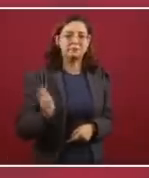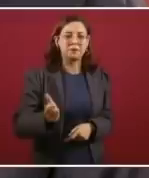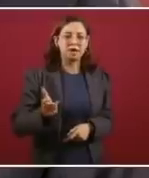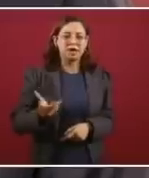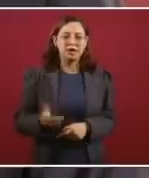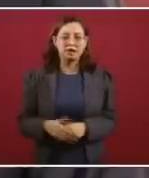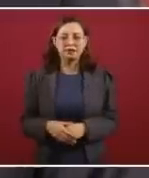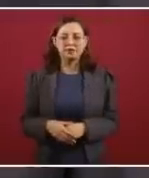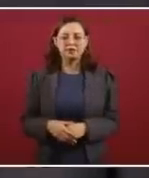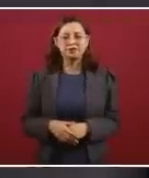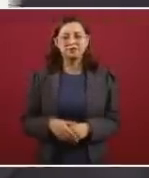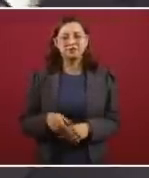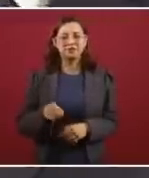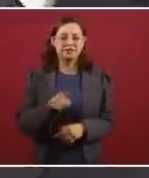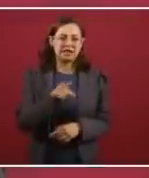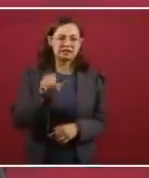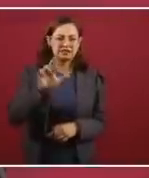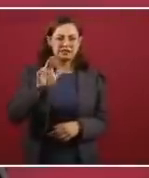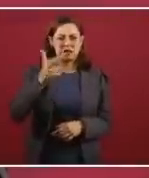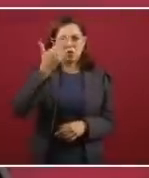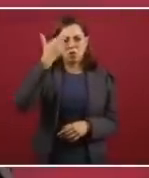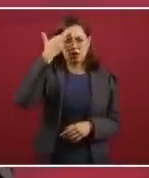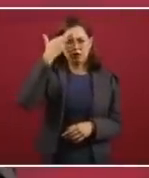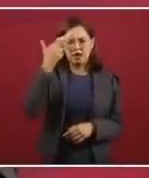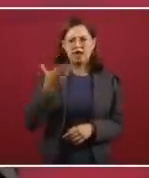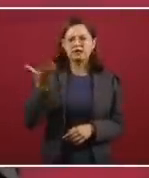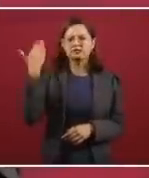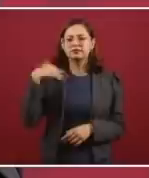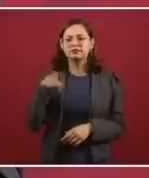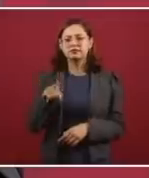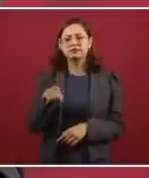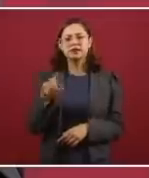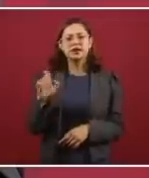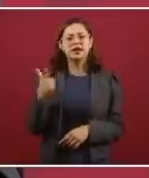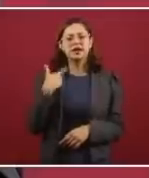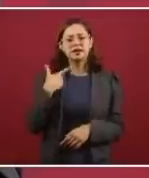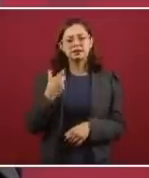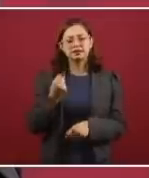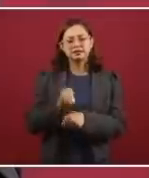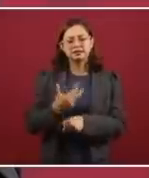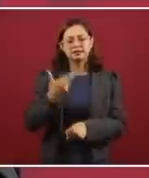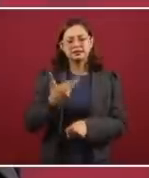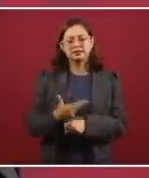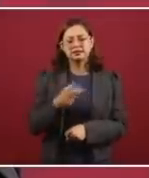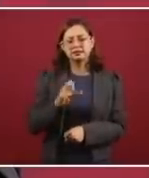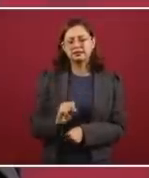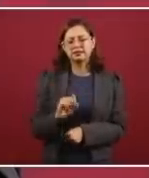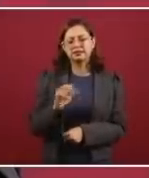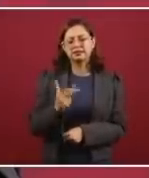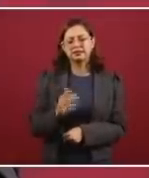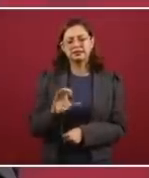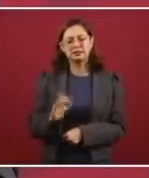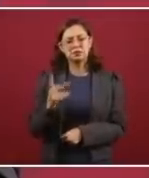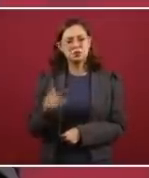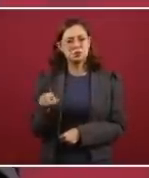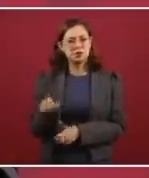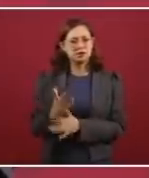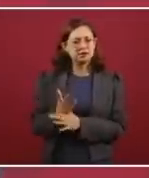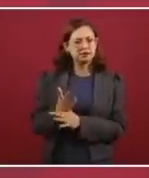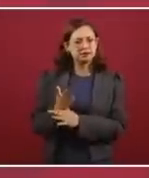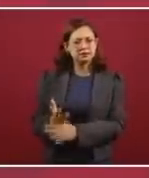¿No se acuerdan lo que dijo hace poco un secretario de Hacienda del periodo neoliberal? Que